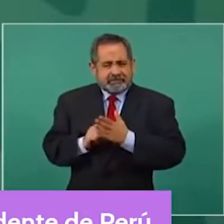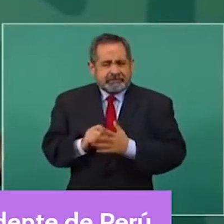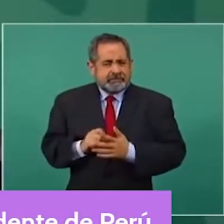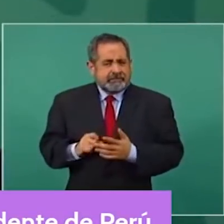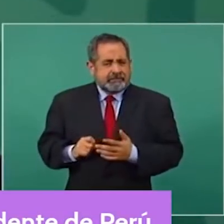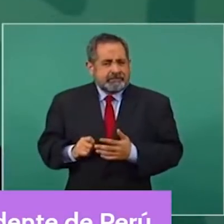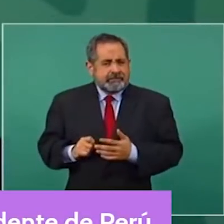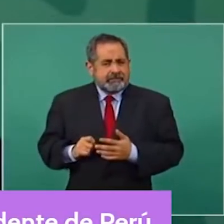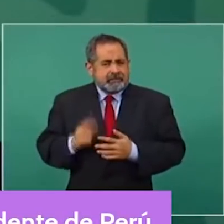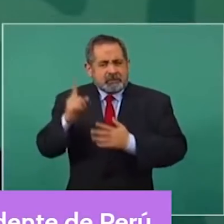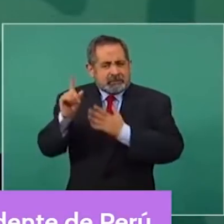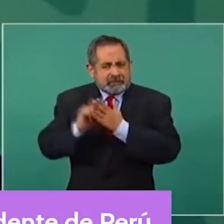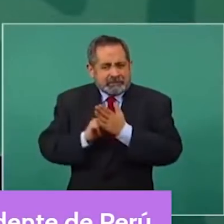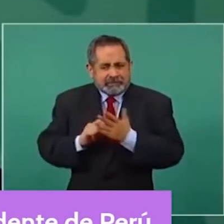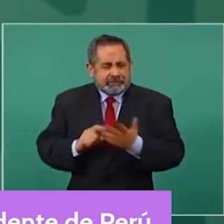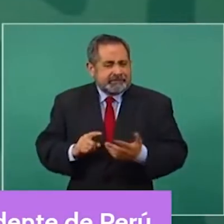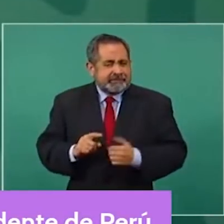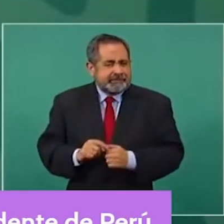Al mes